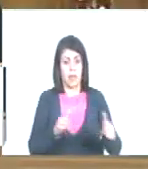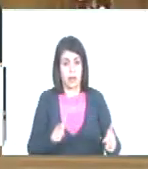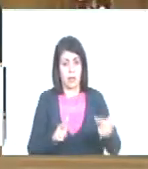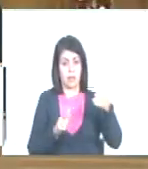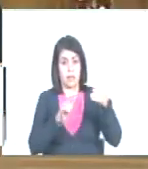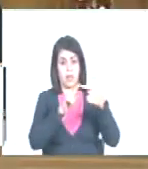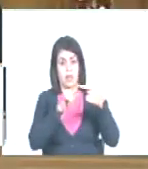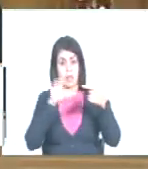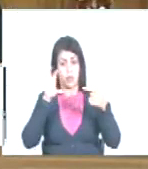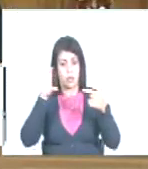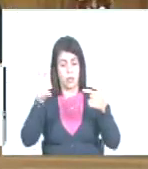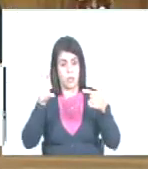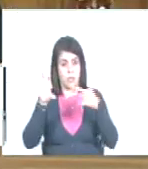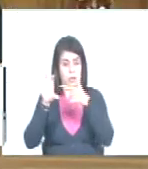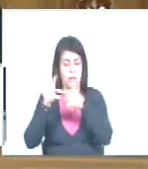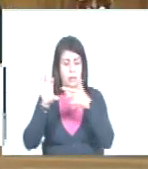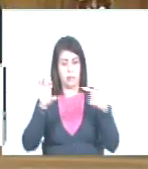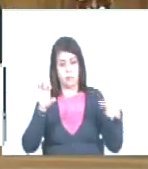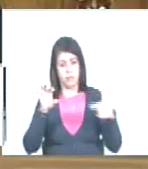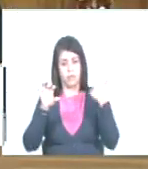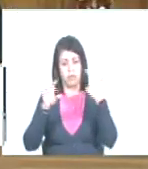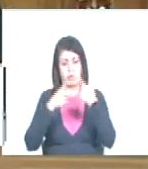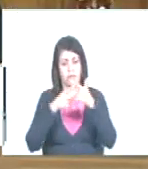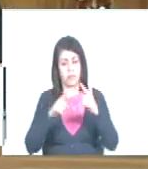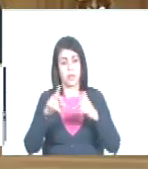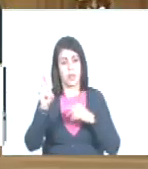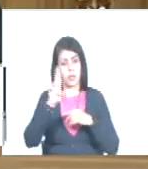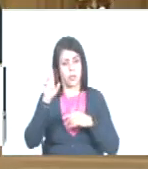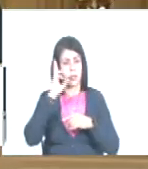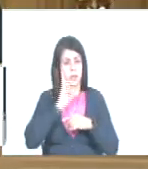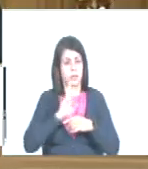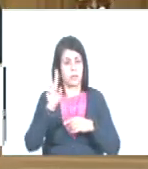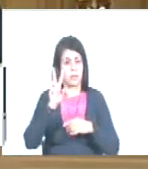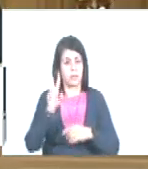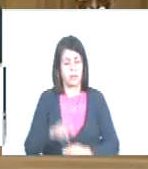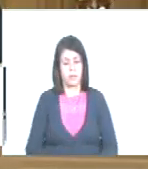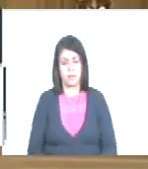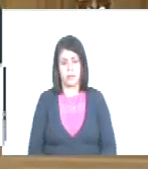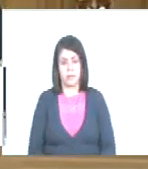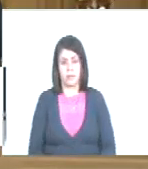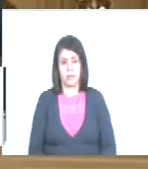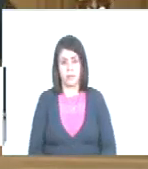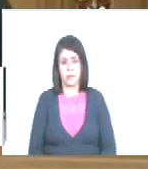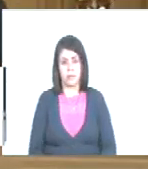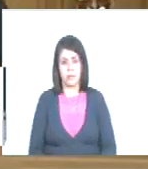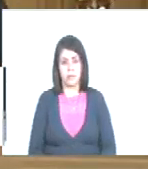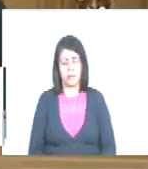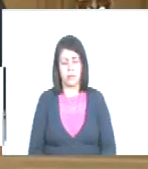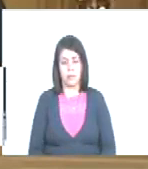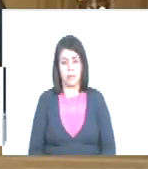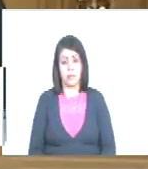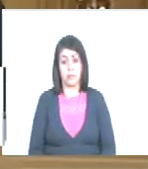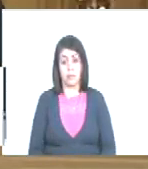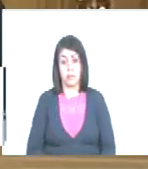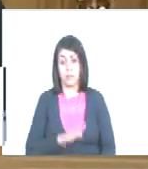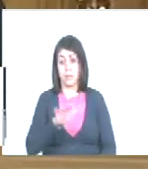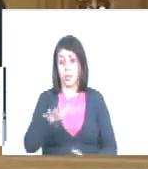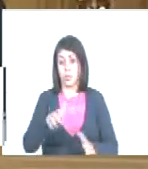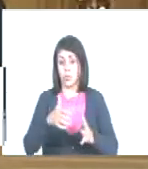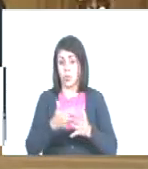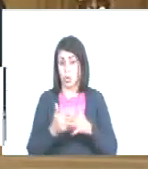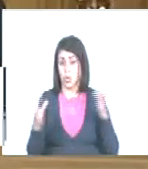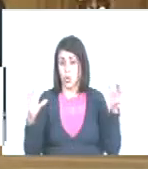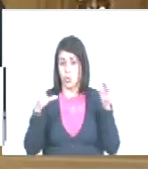la paz y el bienestar de nuestra República Bolivariana de Venezuela. Bañados todos en